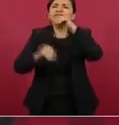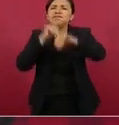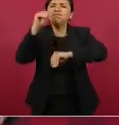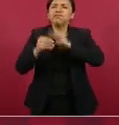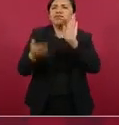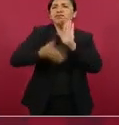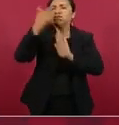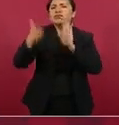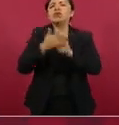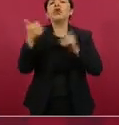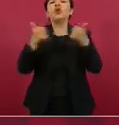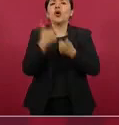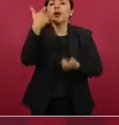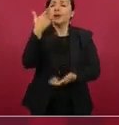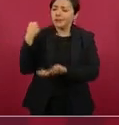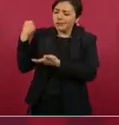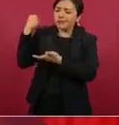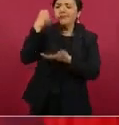con inversión